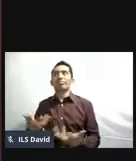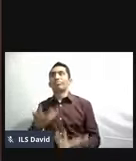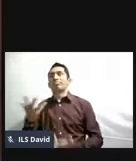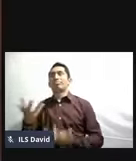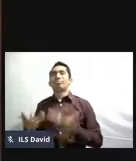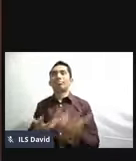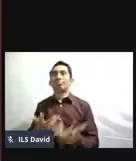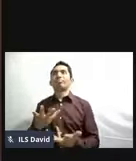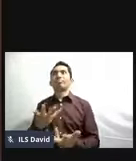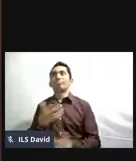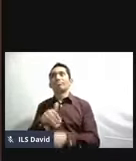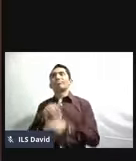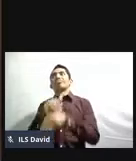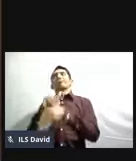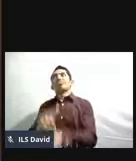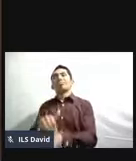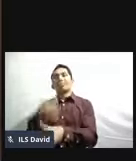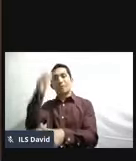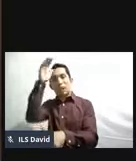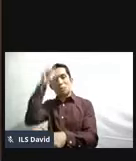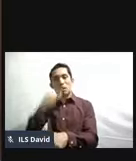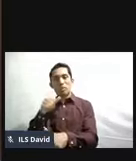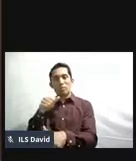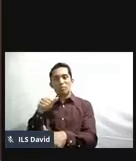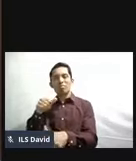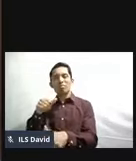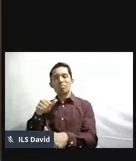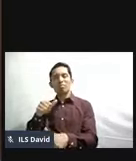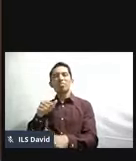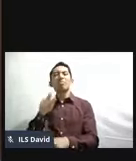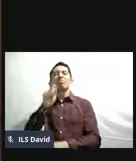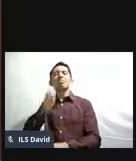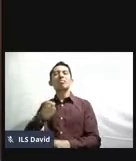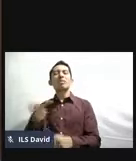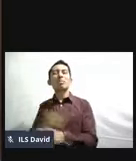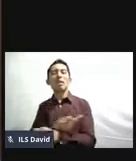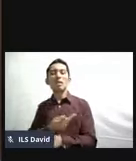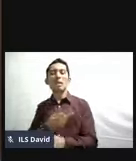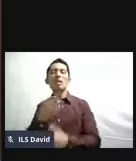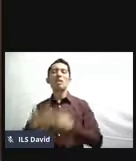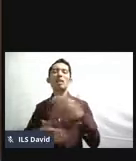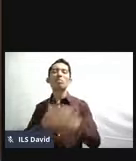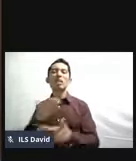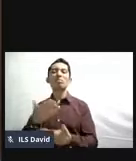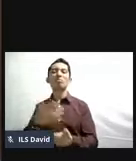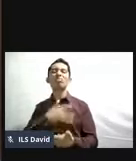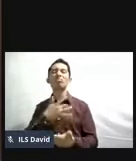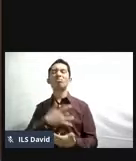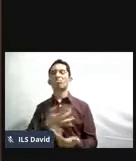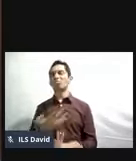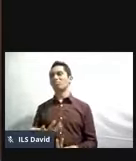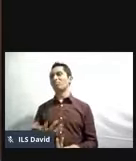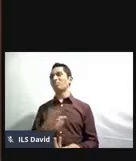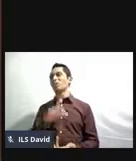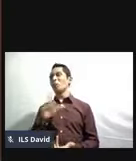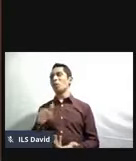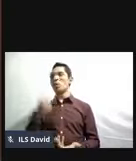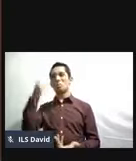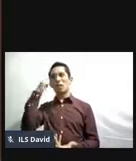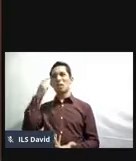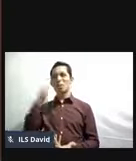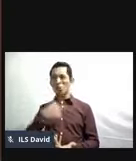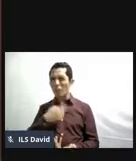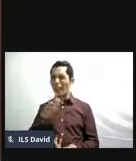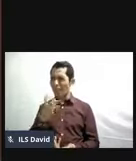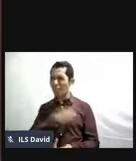entonces suelen caer en el desasosiego o en el cuestionamiento si debo o no debo